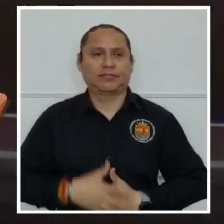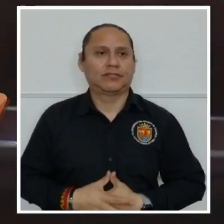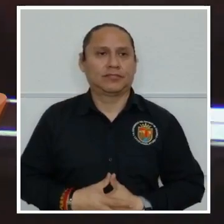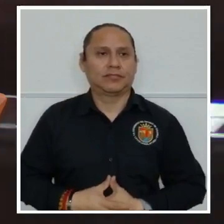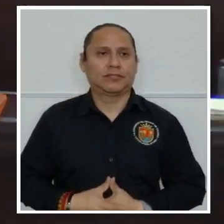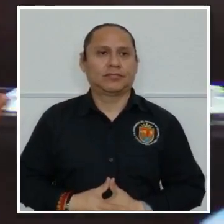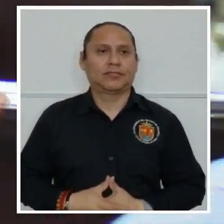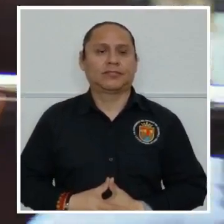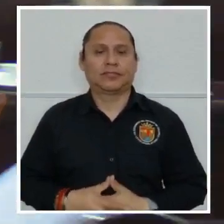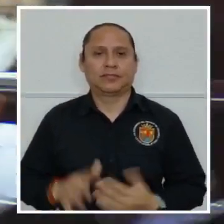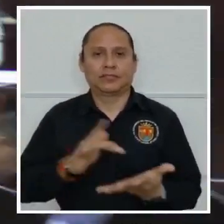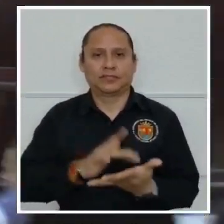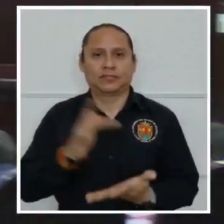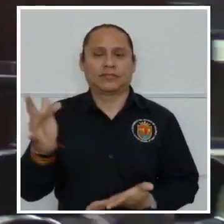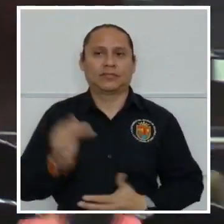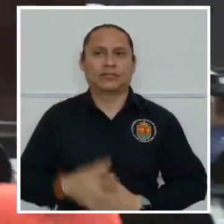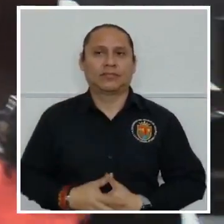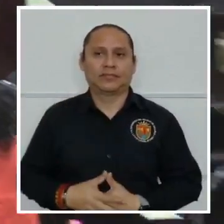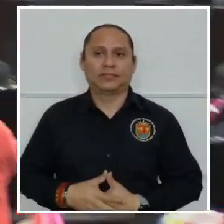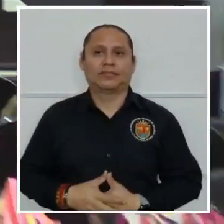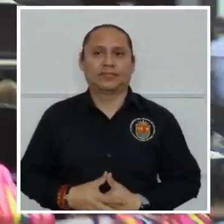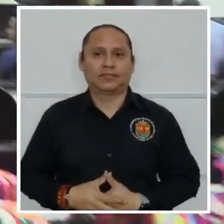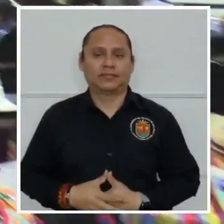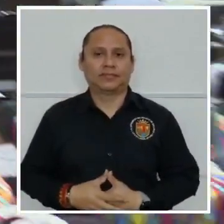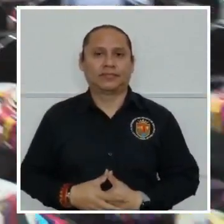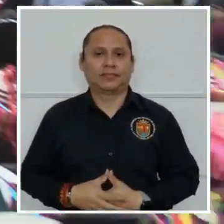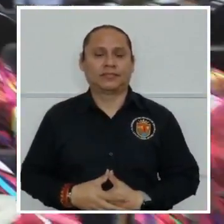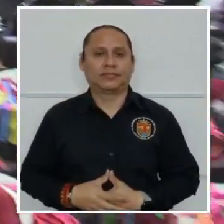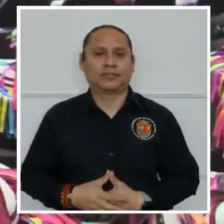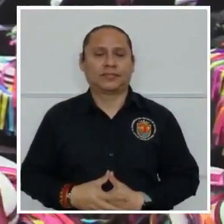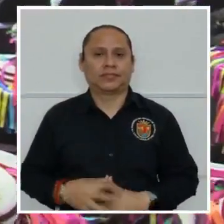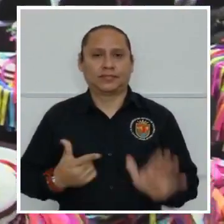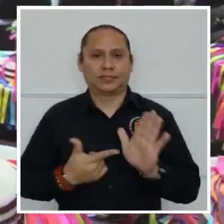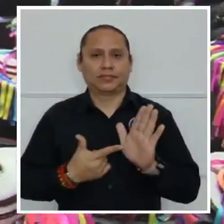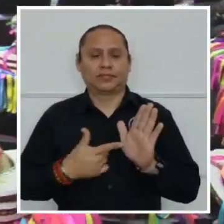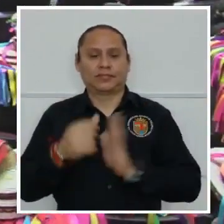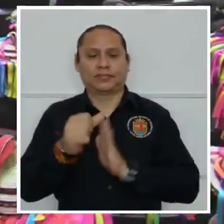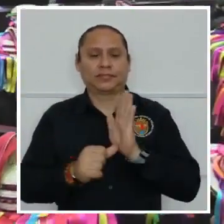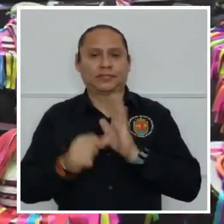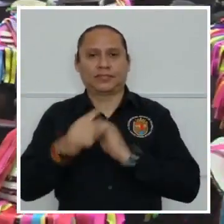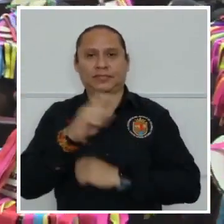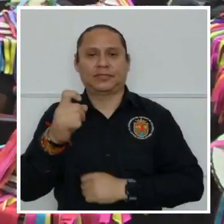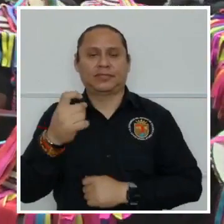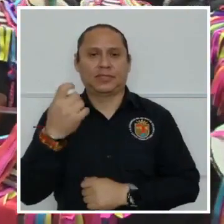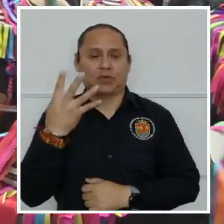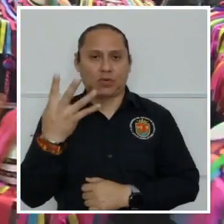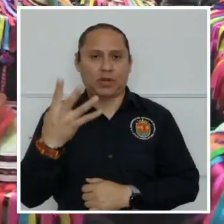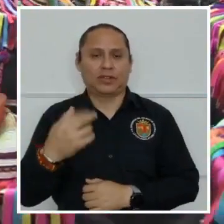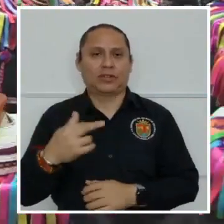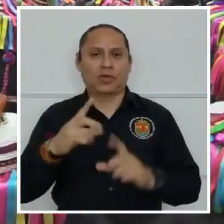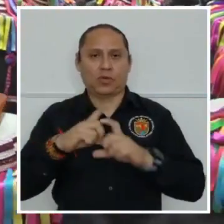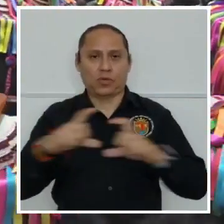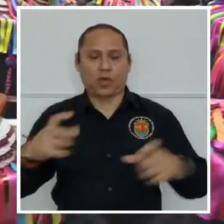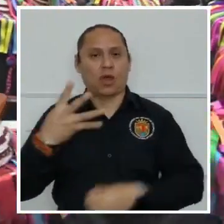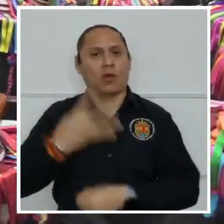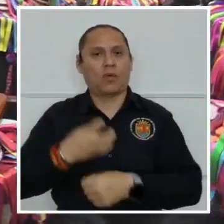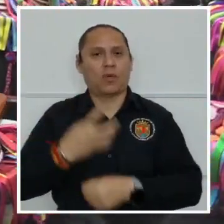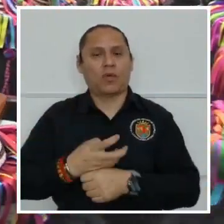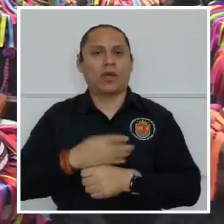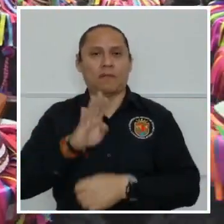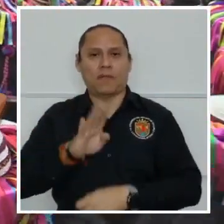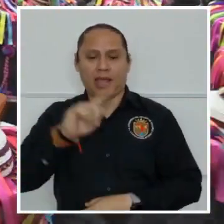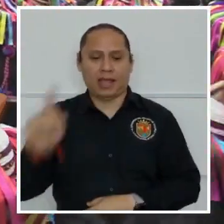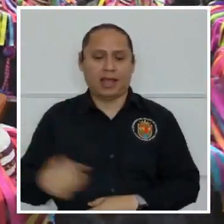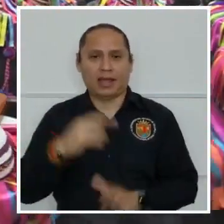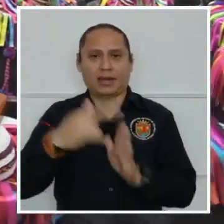diputada presidenta. Gracias, diputada secretaria. Con fundamento en el artículo 104, fracción cuarta, inciso B del